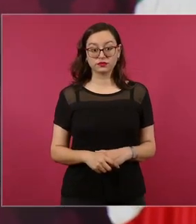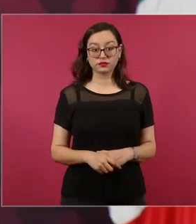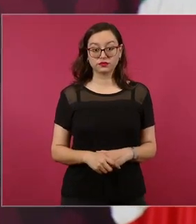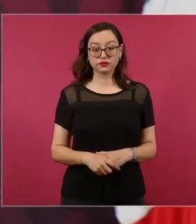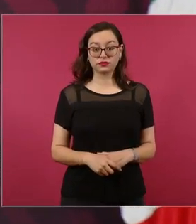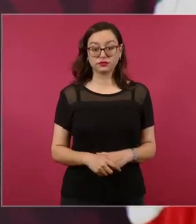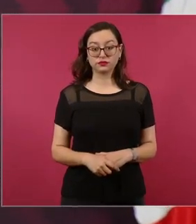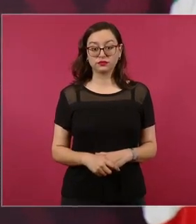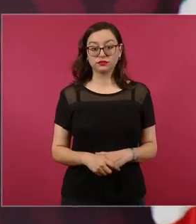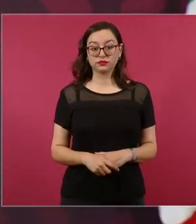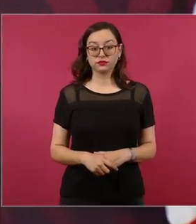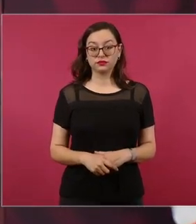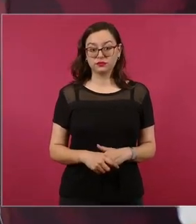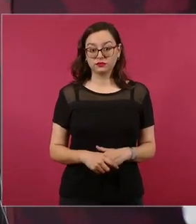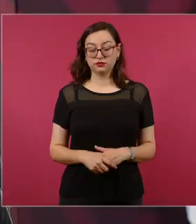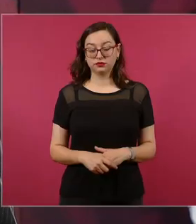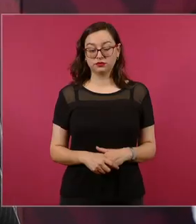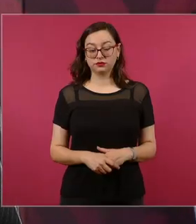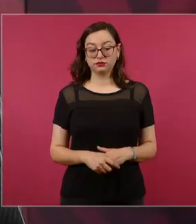atrajo, convenció